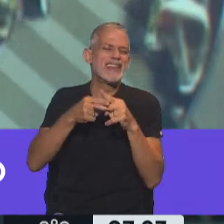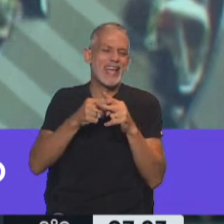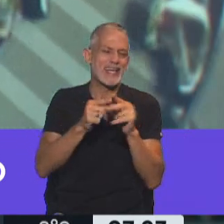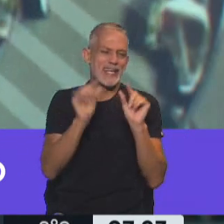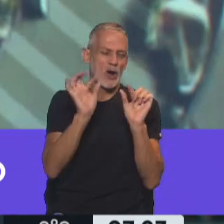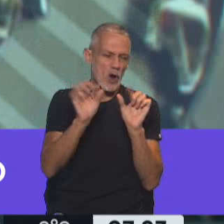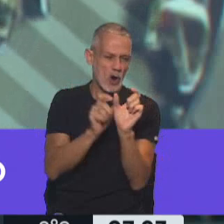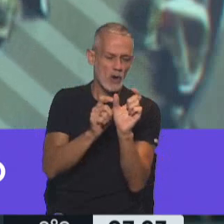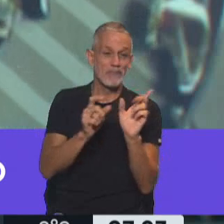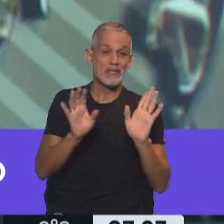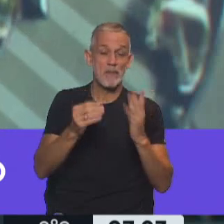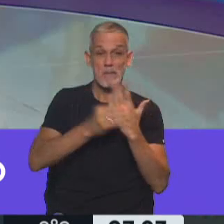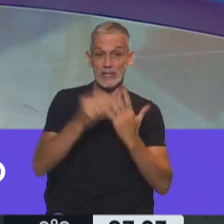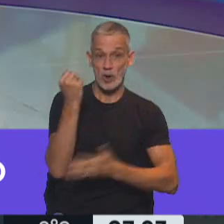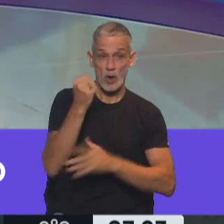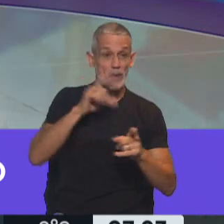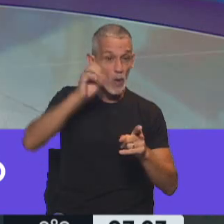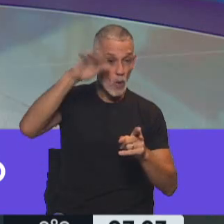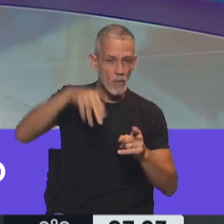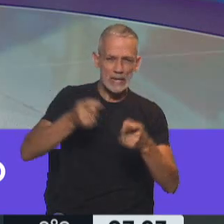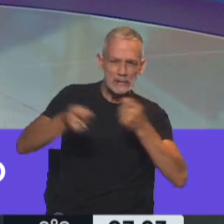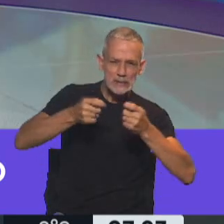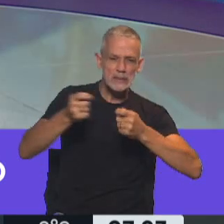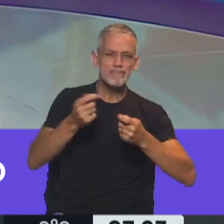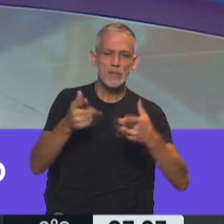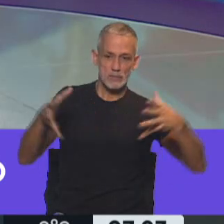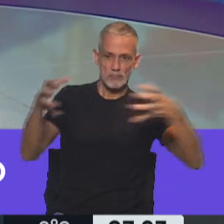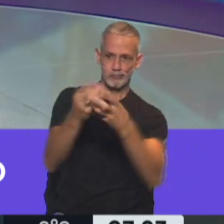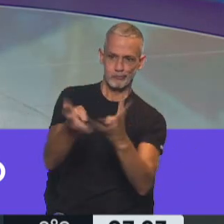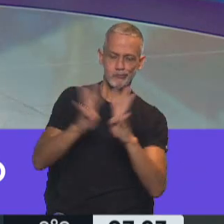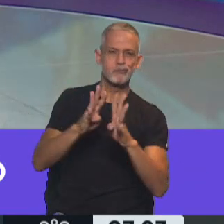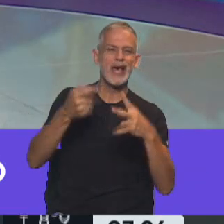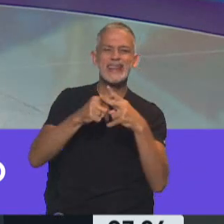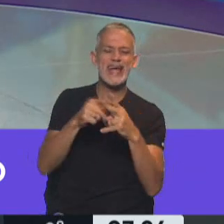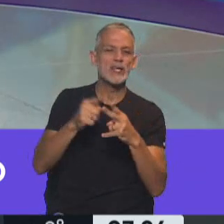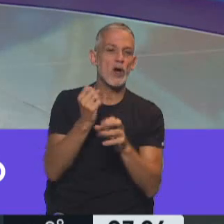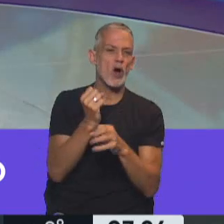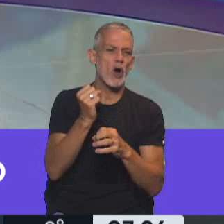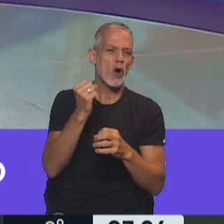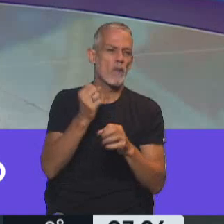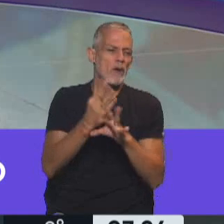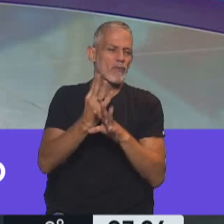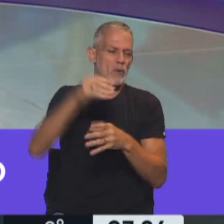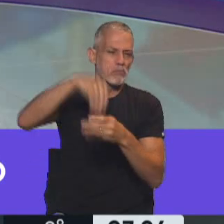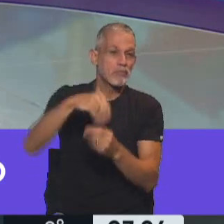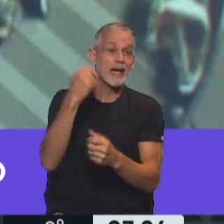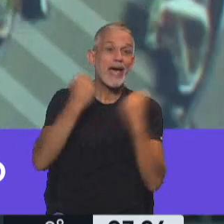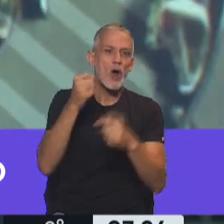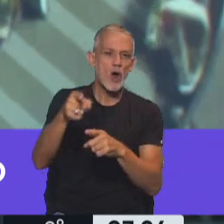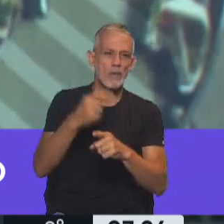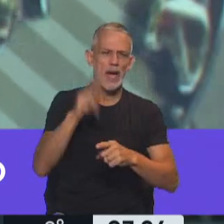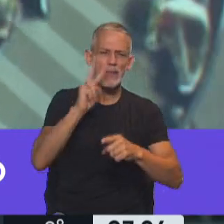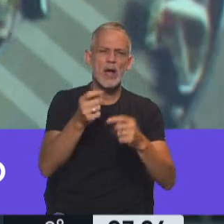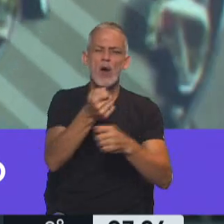porque Martín Guzmán está renegociando con el staff técnico, es decir, los economistas del Fondo Monetario que miran